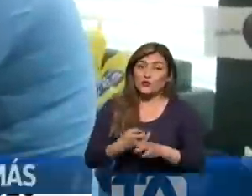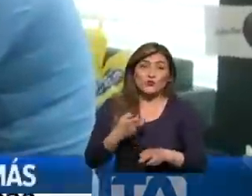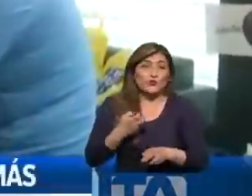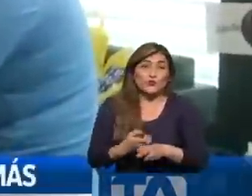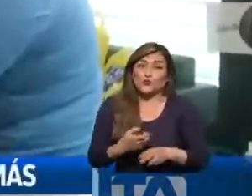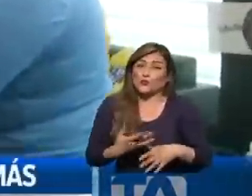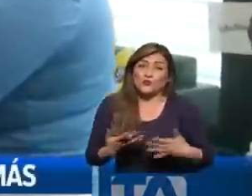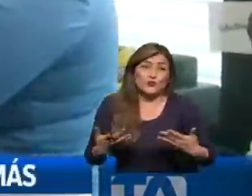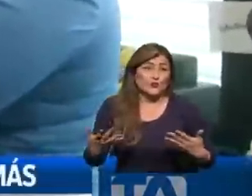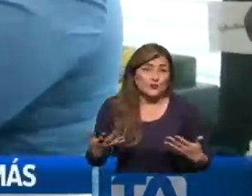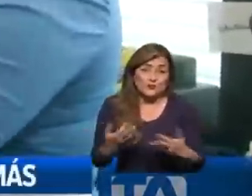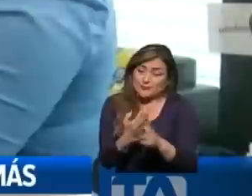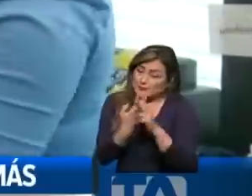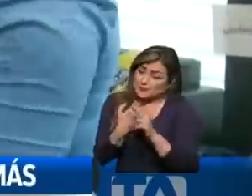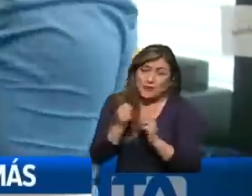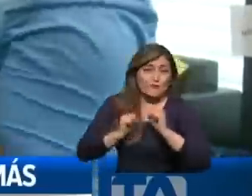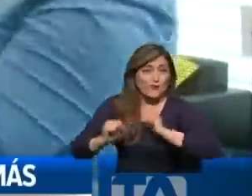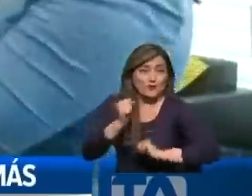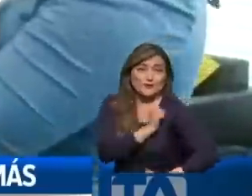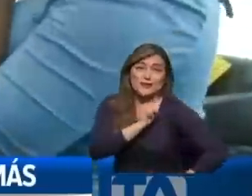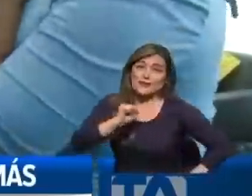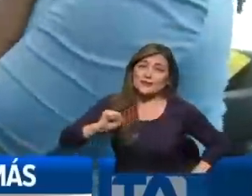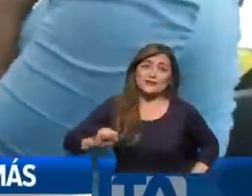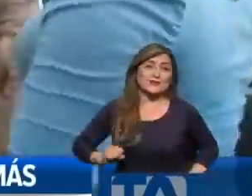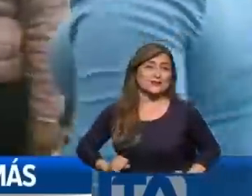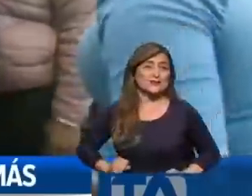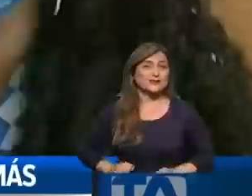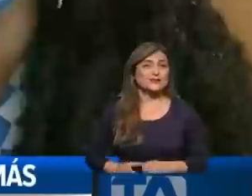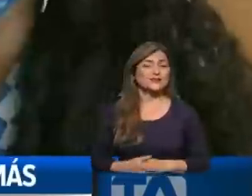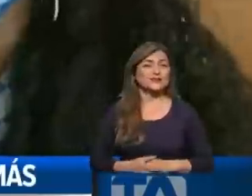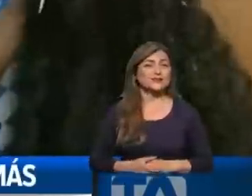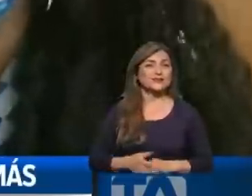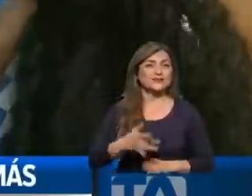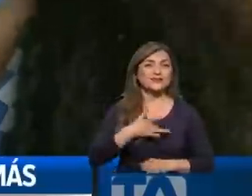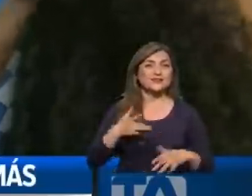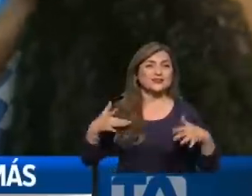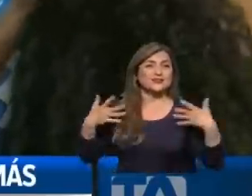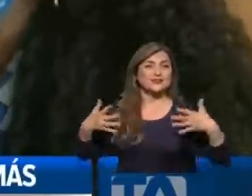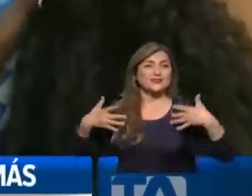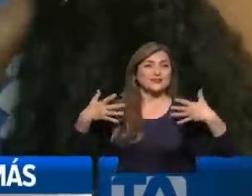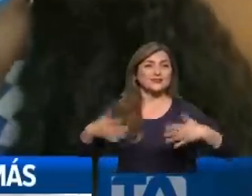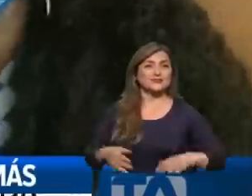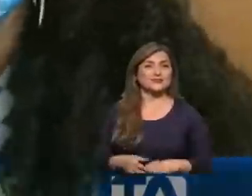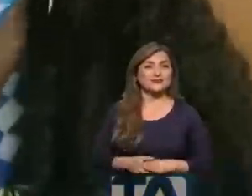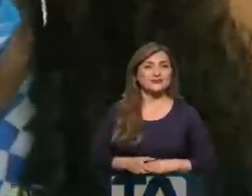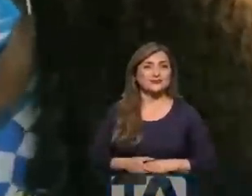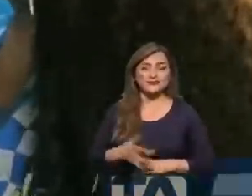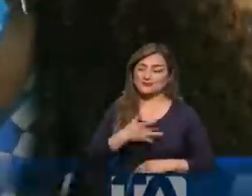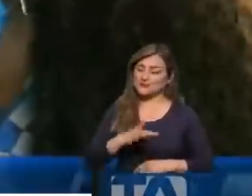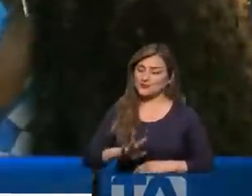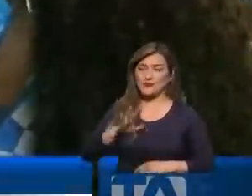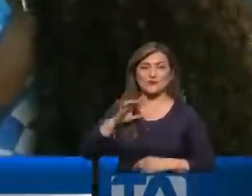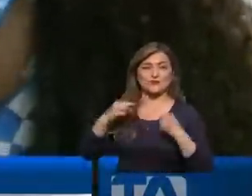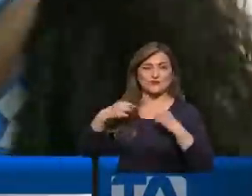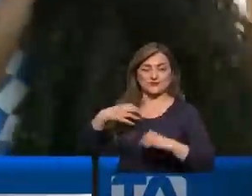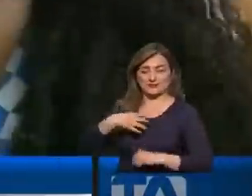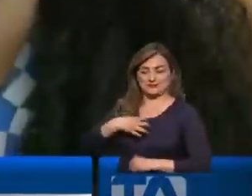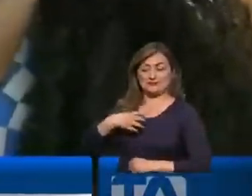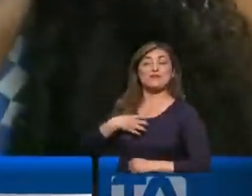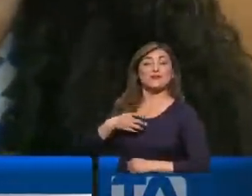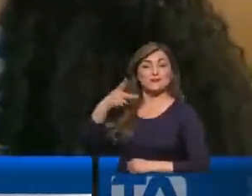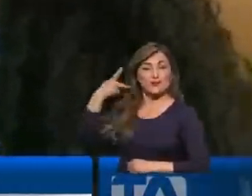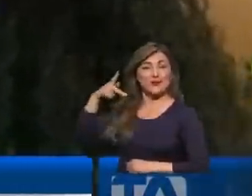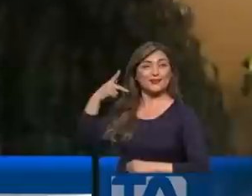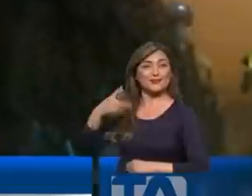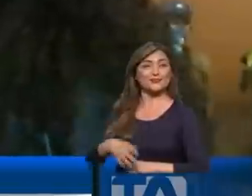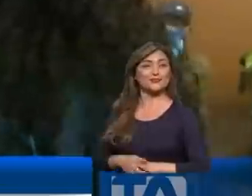pues aquí está el resultado de todo el sacrificio que hemos hecho. Nada, contenta, feliz y motivada y orgullosa por esta medalla que acabo